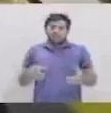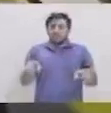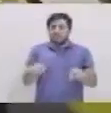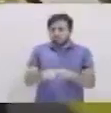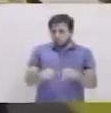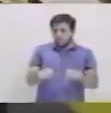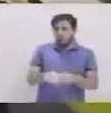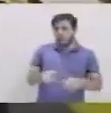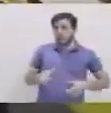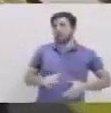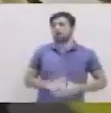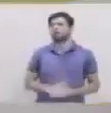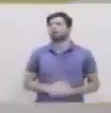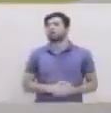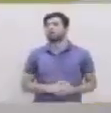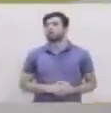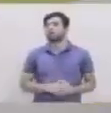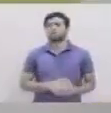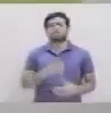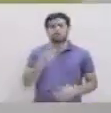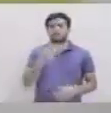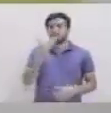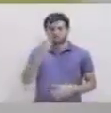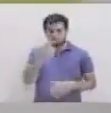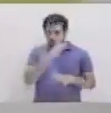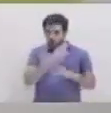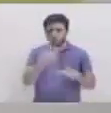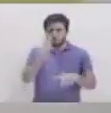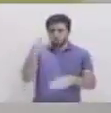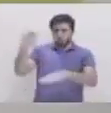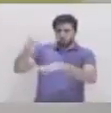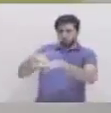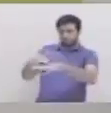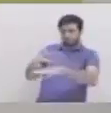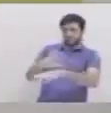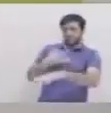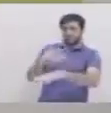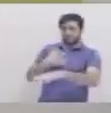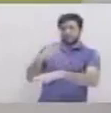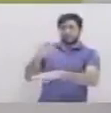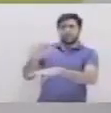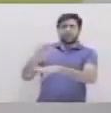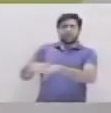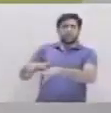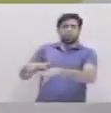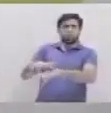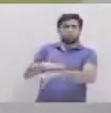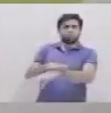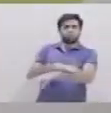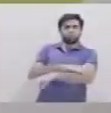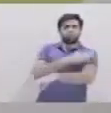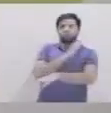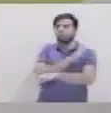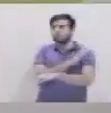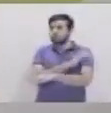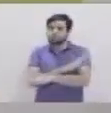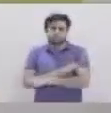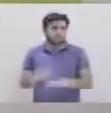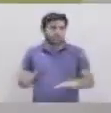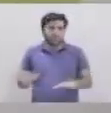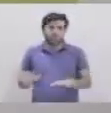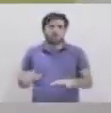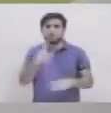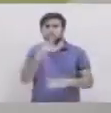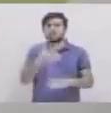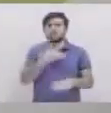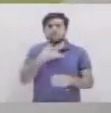Y es sencillo. Solo tienes que poner atención. Solo tienes que escuchar de la primera nota a la